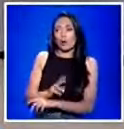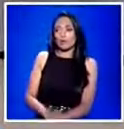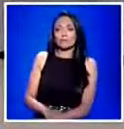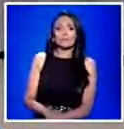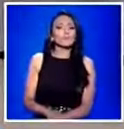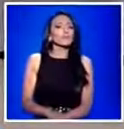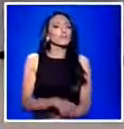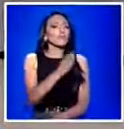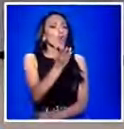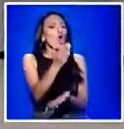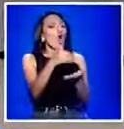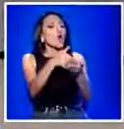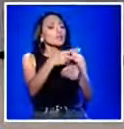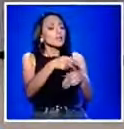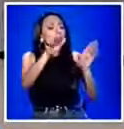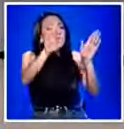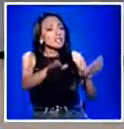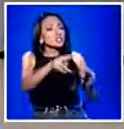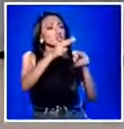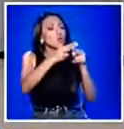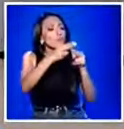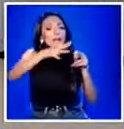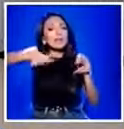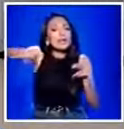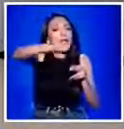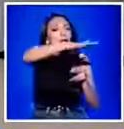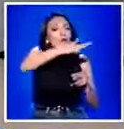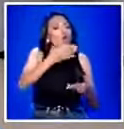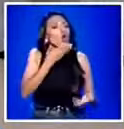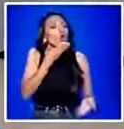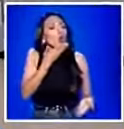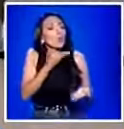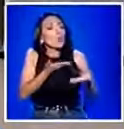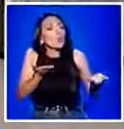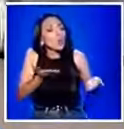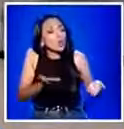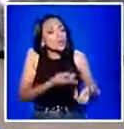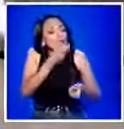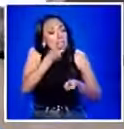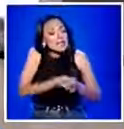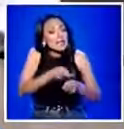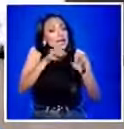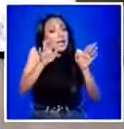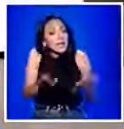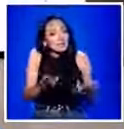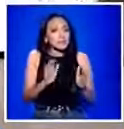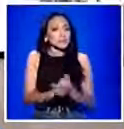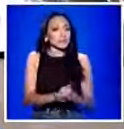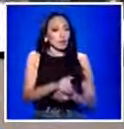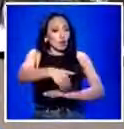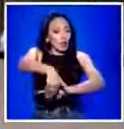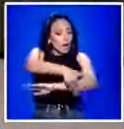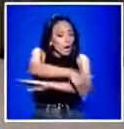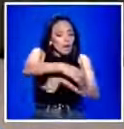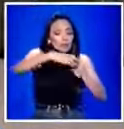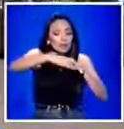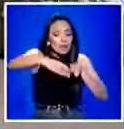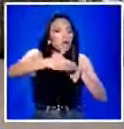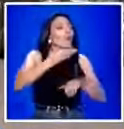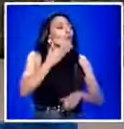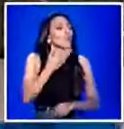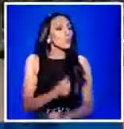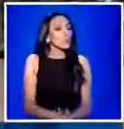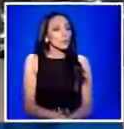puede reiterar, por favor, para que escuchen bien las autoridades, exactamente cuál es el nombre de esa calle o de ese pasaje.